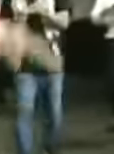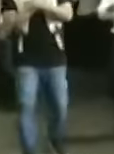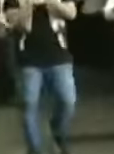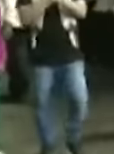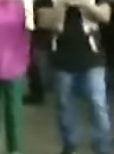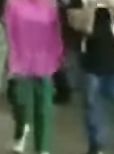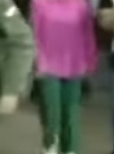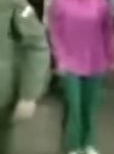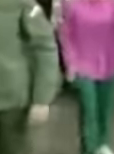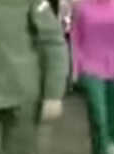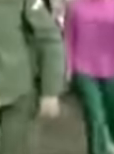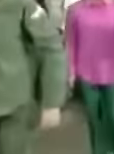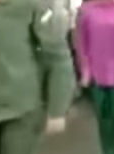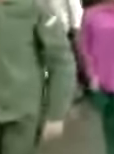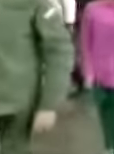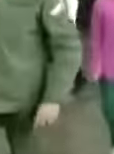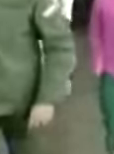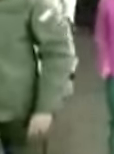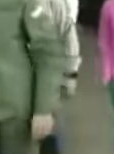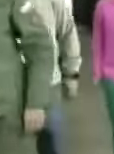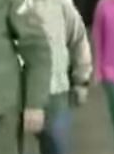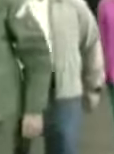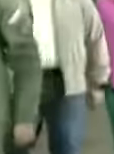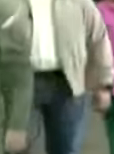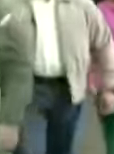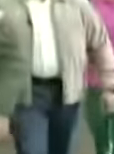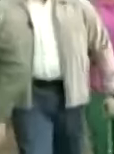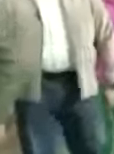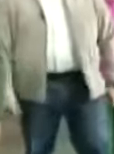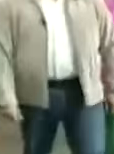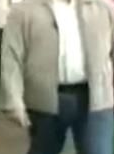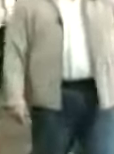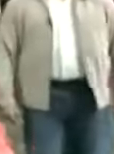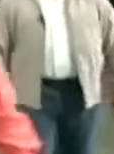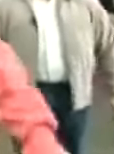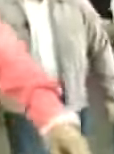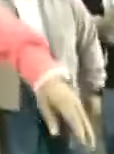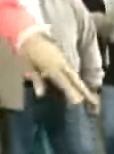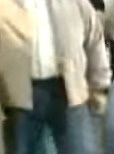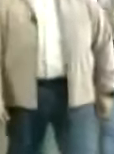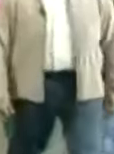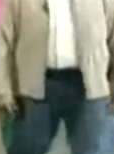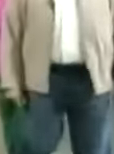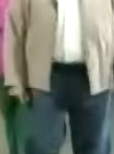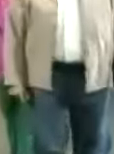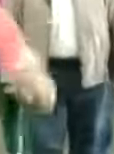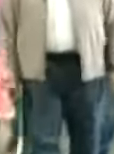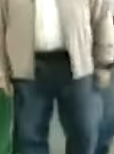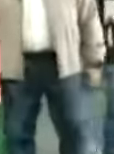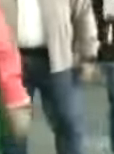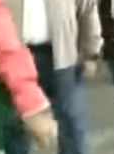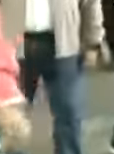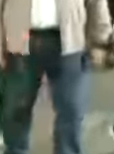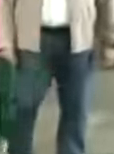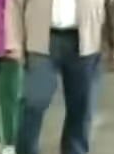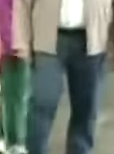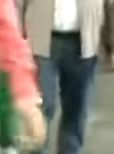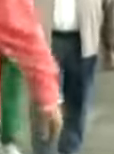país, gracias a la resistencia, capacidad y compromiso de los líderes y lideresas del